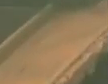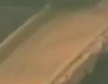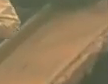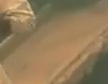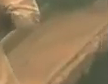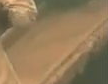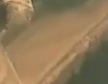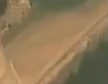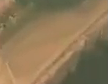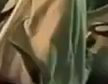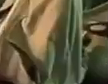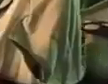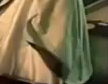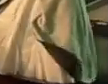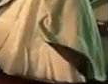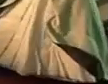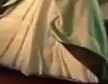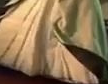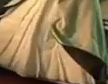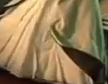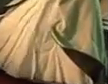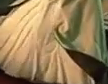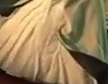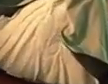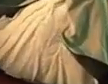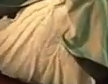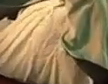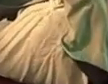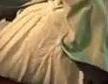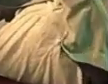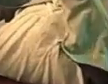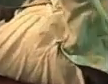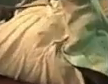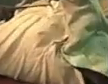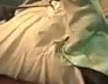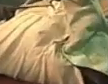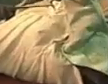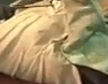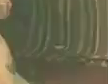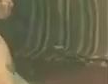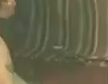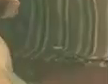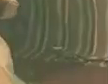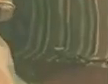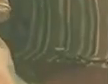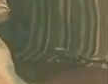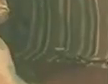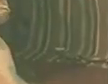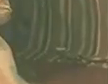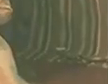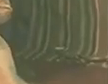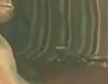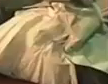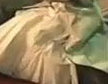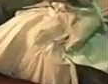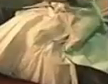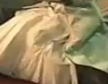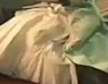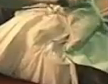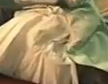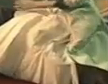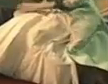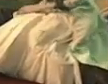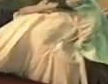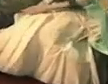¡Grandote! ¡Ay! Grandote. ¿Qué? ¿Tú has visto cómo le han crecido